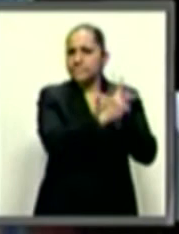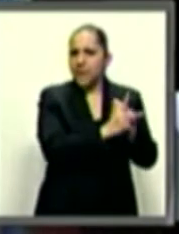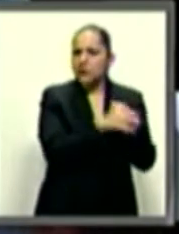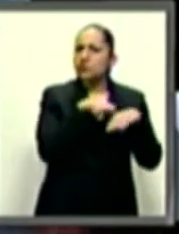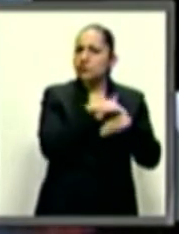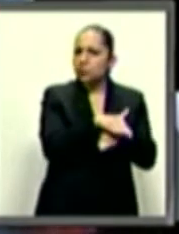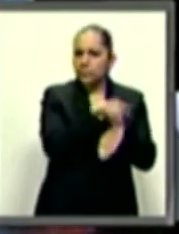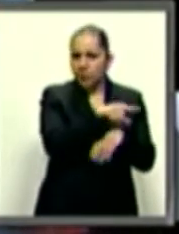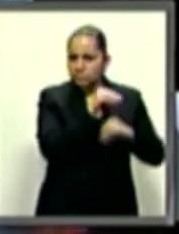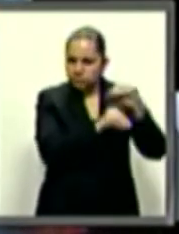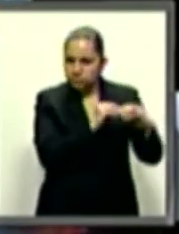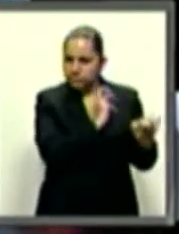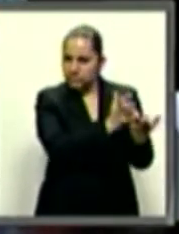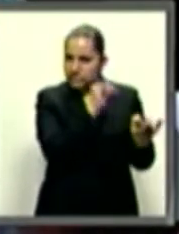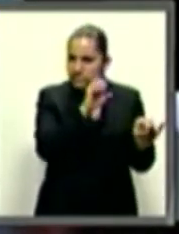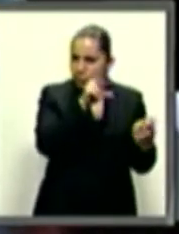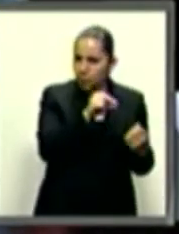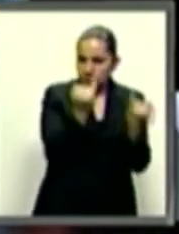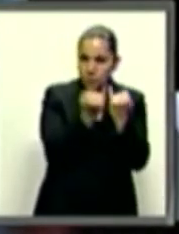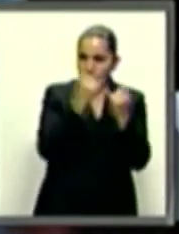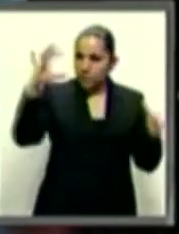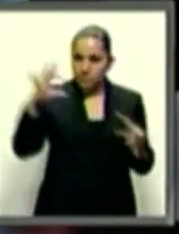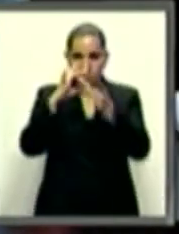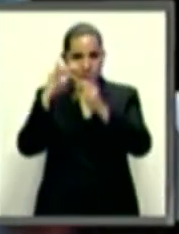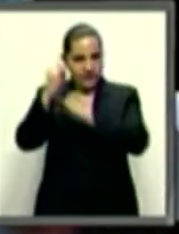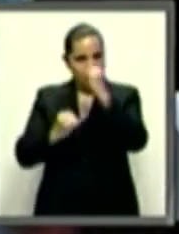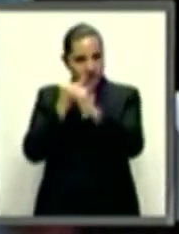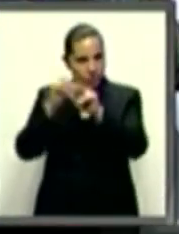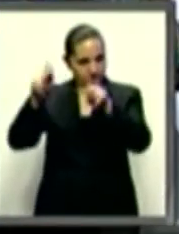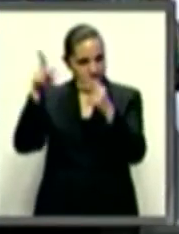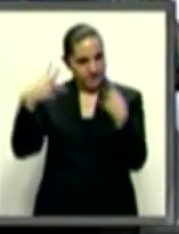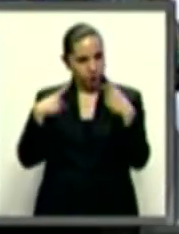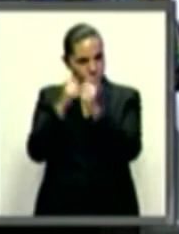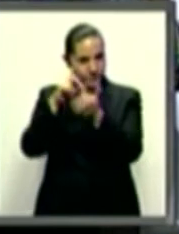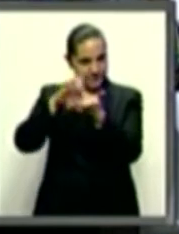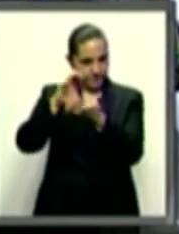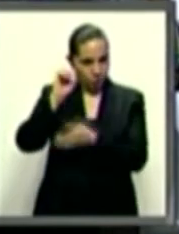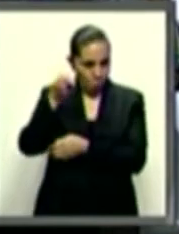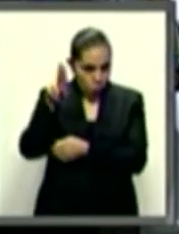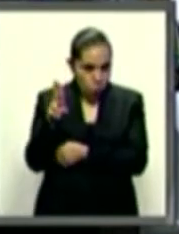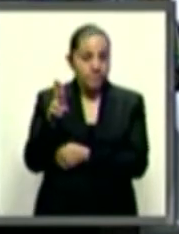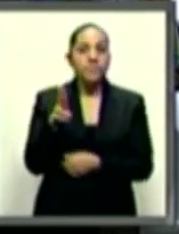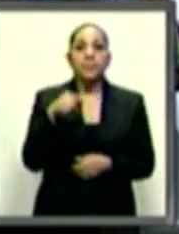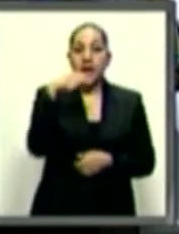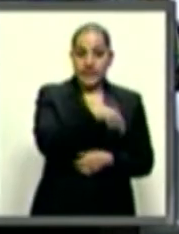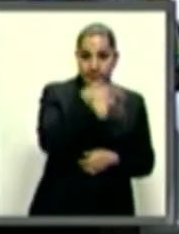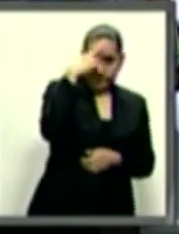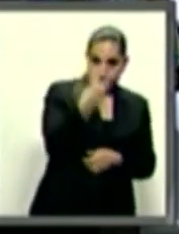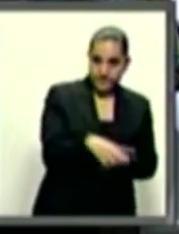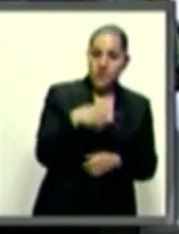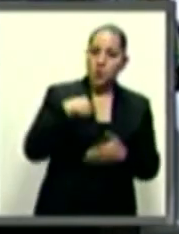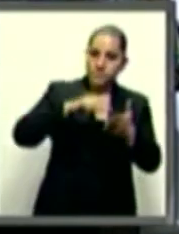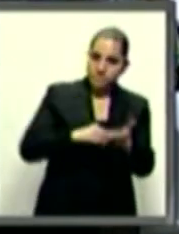de las Personas con Discapacidad. Como sabemos, el Estado mexicano, al firmar su adhesión a